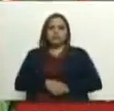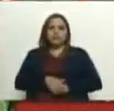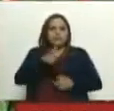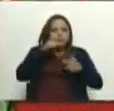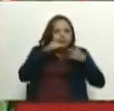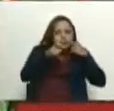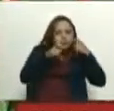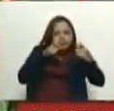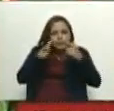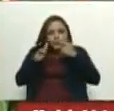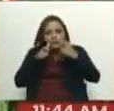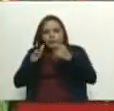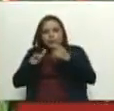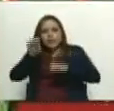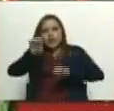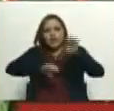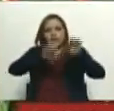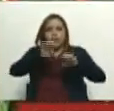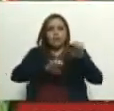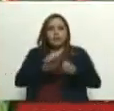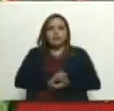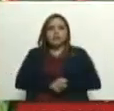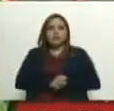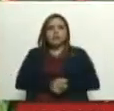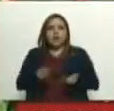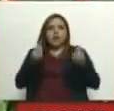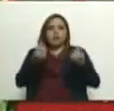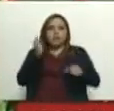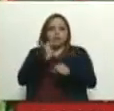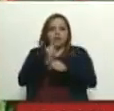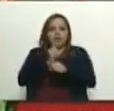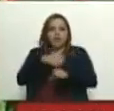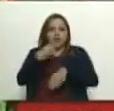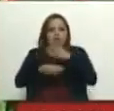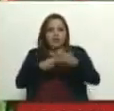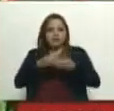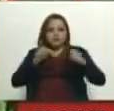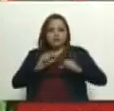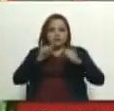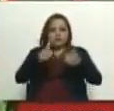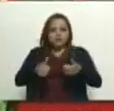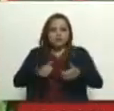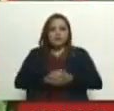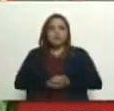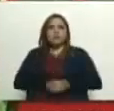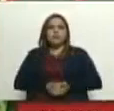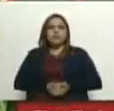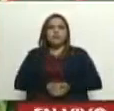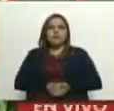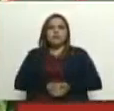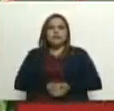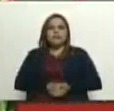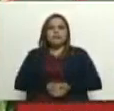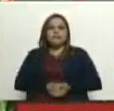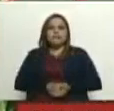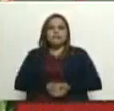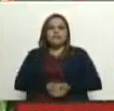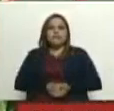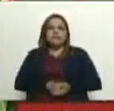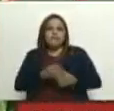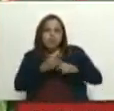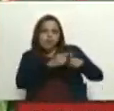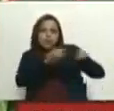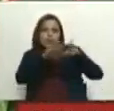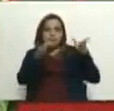monitorear y evaluar las acciones que se van a emprender. Otra mesa tiene que ver con las emisiones y